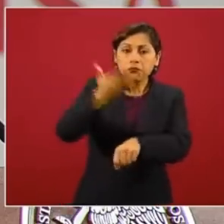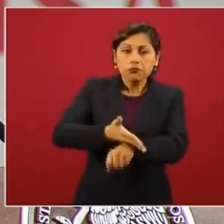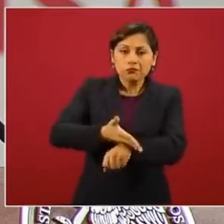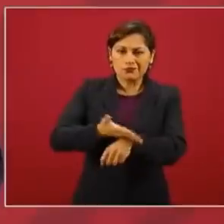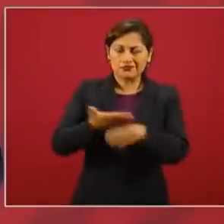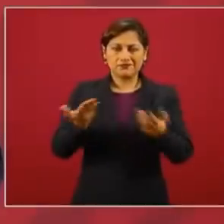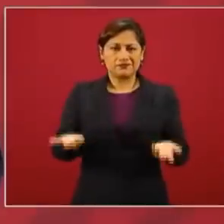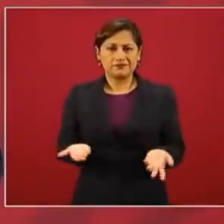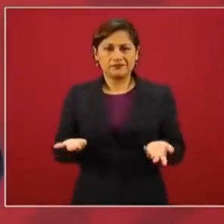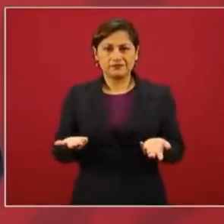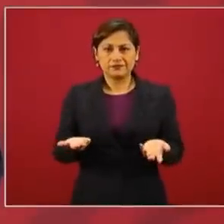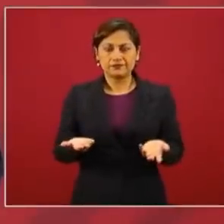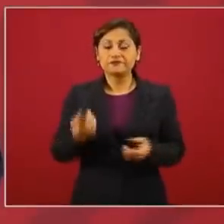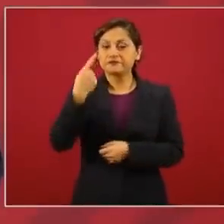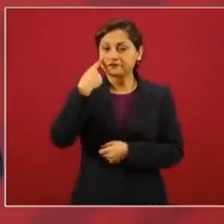desde